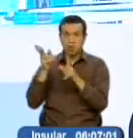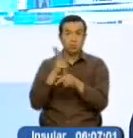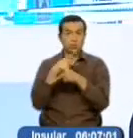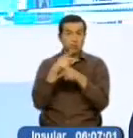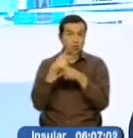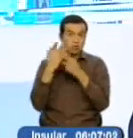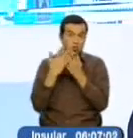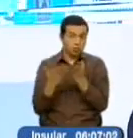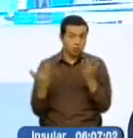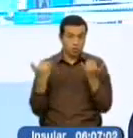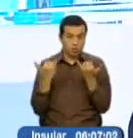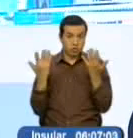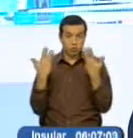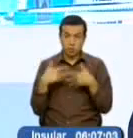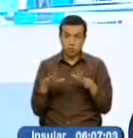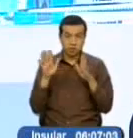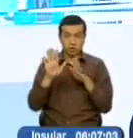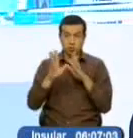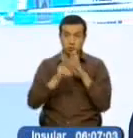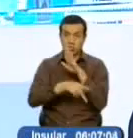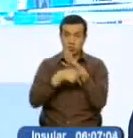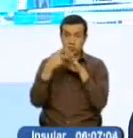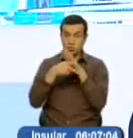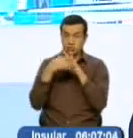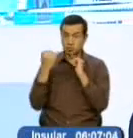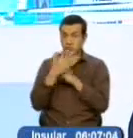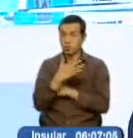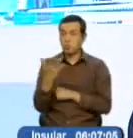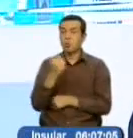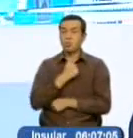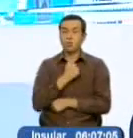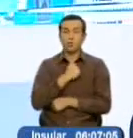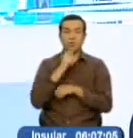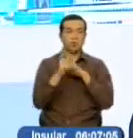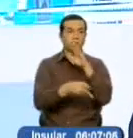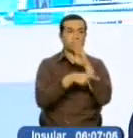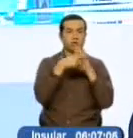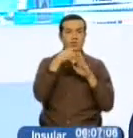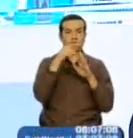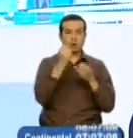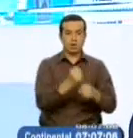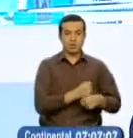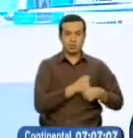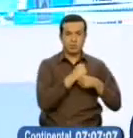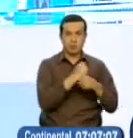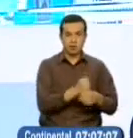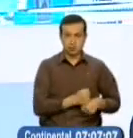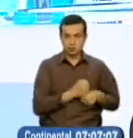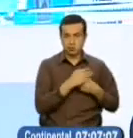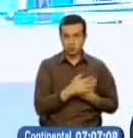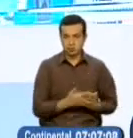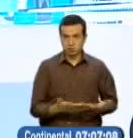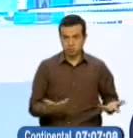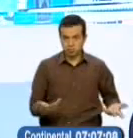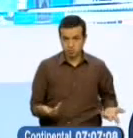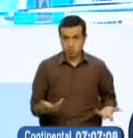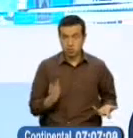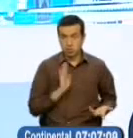producción actual en cualquiera de esos campos es de propiedad de Petroamazonas y esa no entra en la